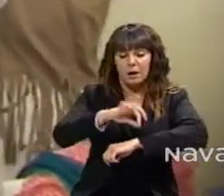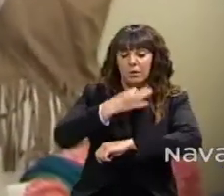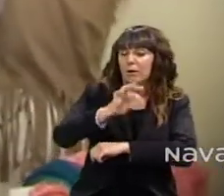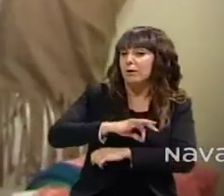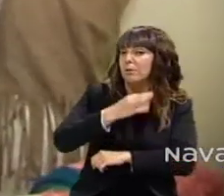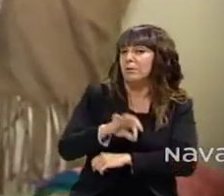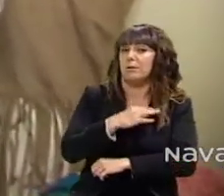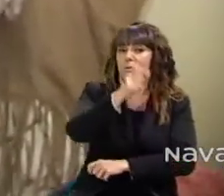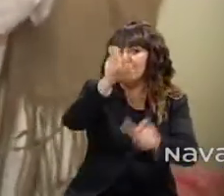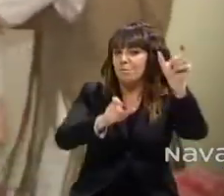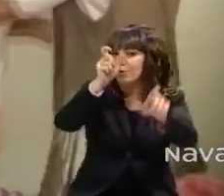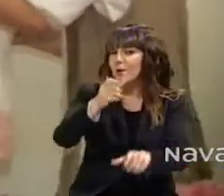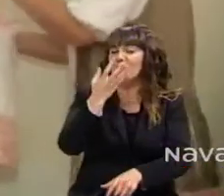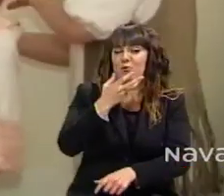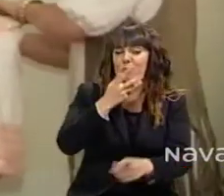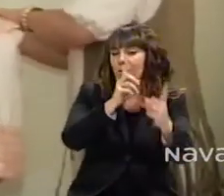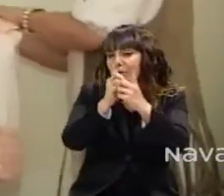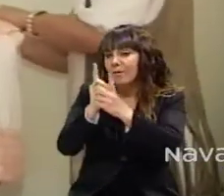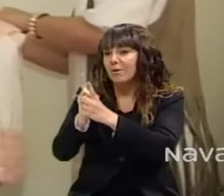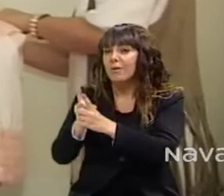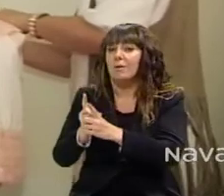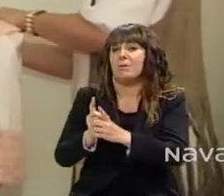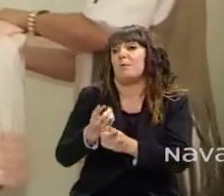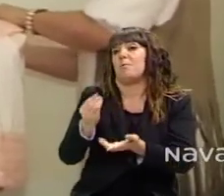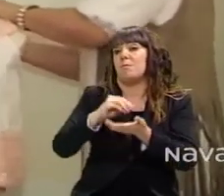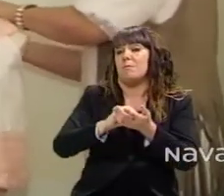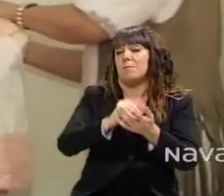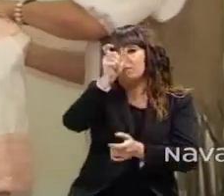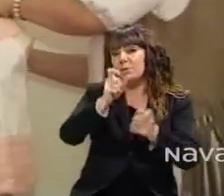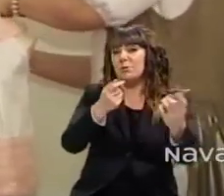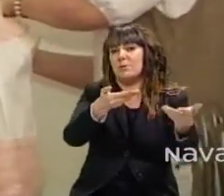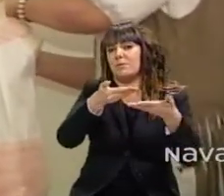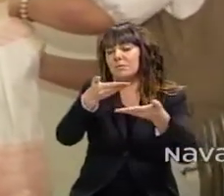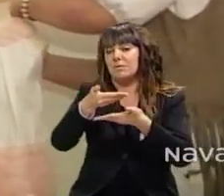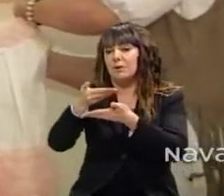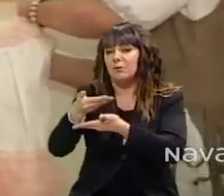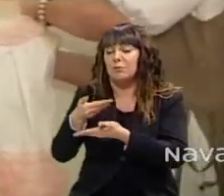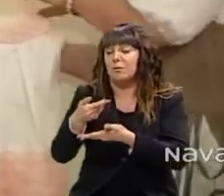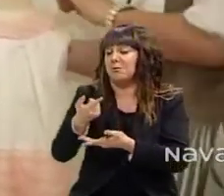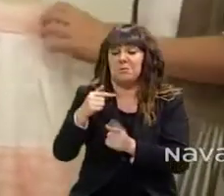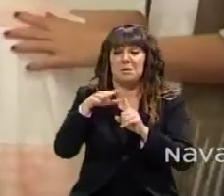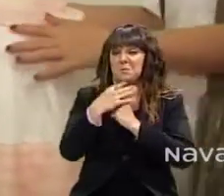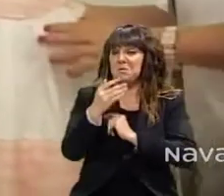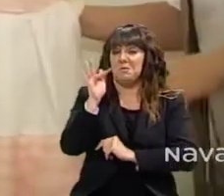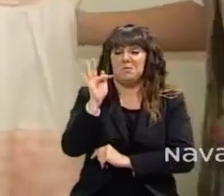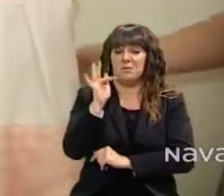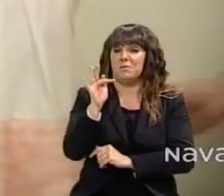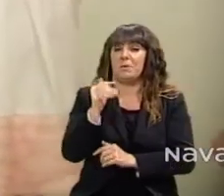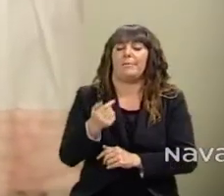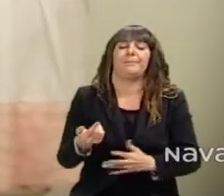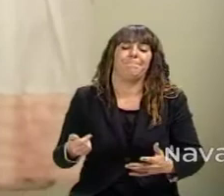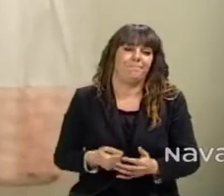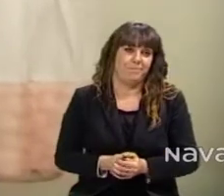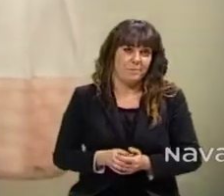estamos conociendo gente, gente que nos está ayudando y todo en general está siendo muy positivo. Hombre, a ver a nosotros nos gustaría